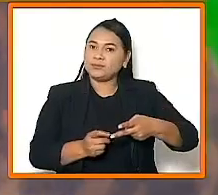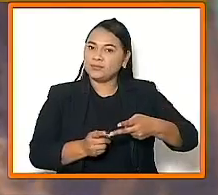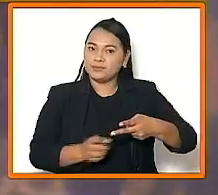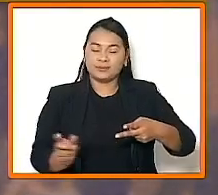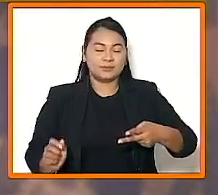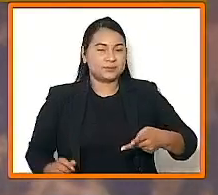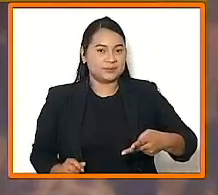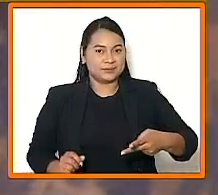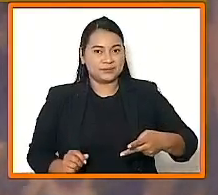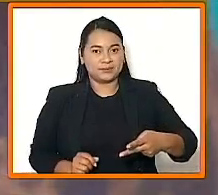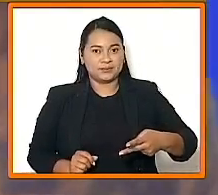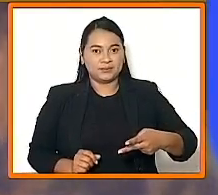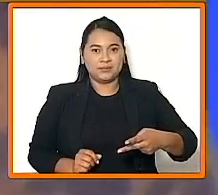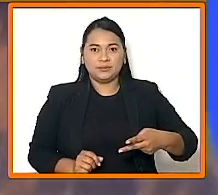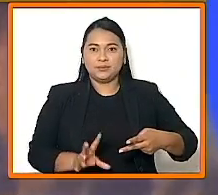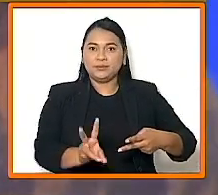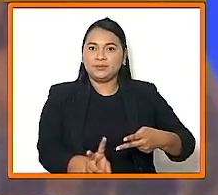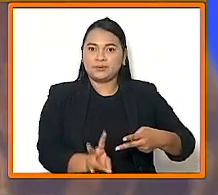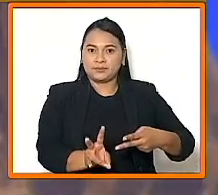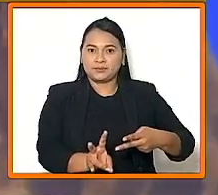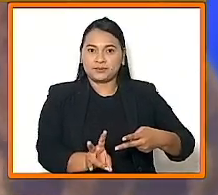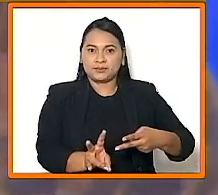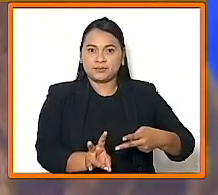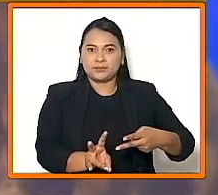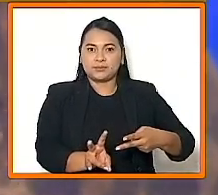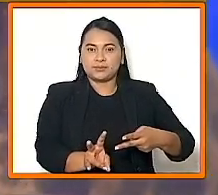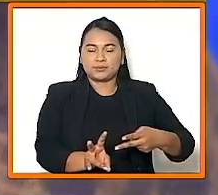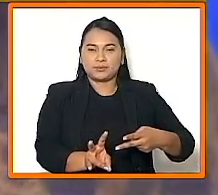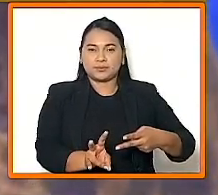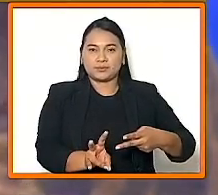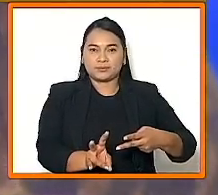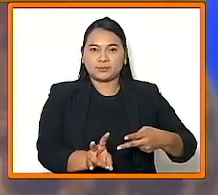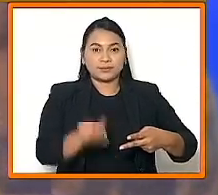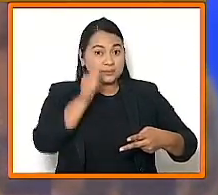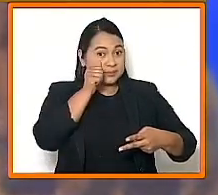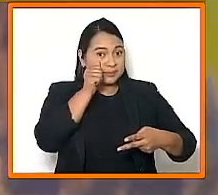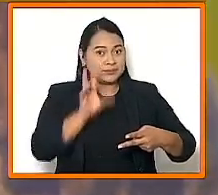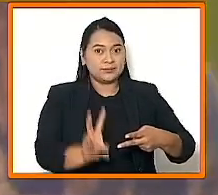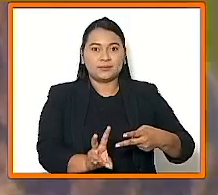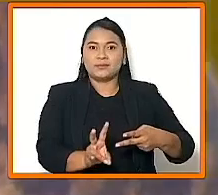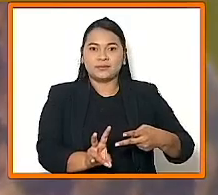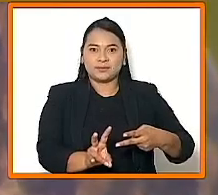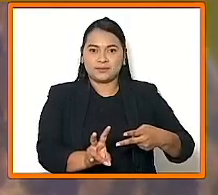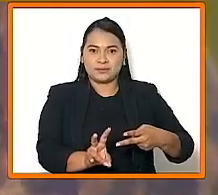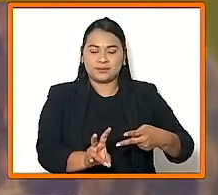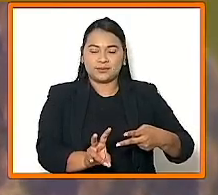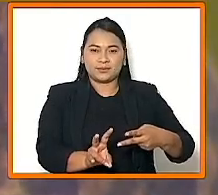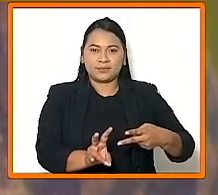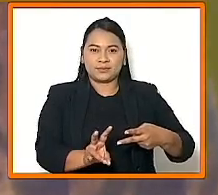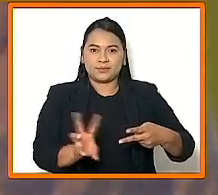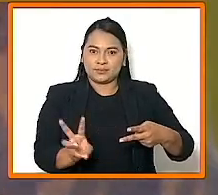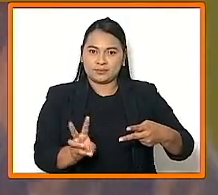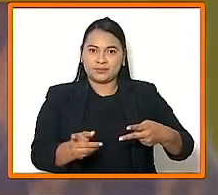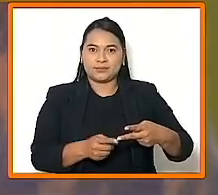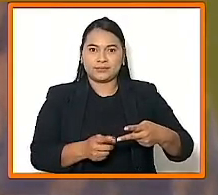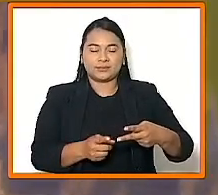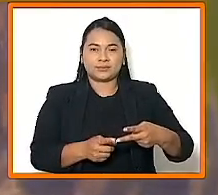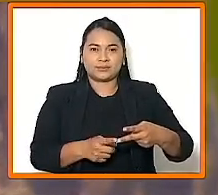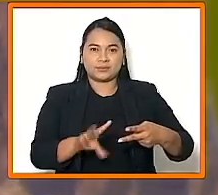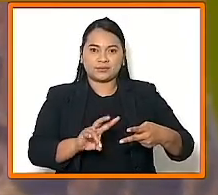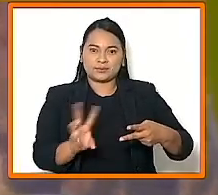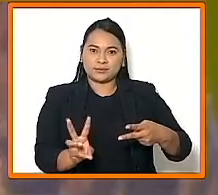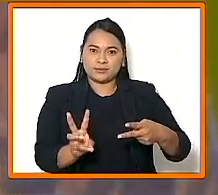dígito. Este es el 7, segundo dígito. Atento, porque este es el 6, segundo número